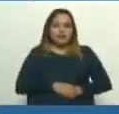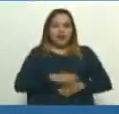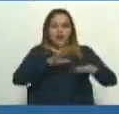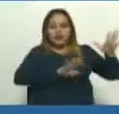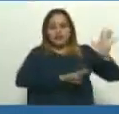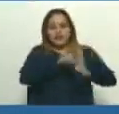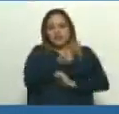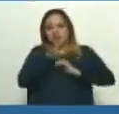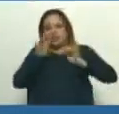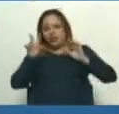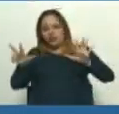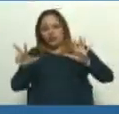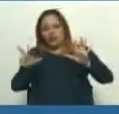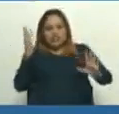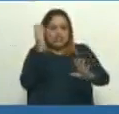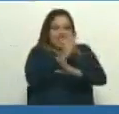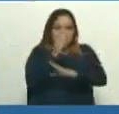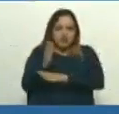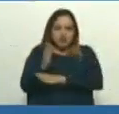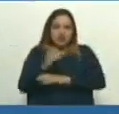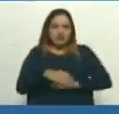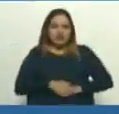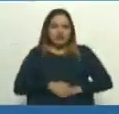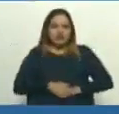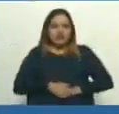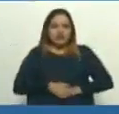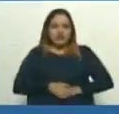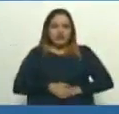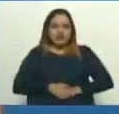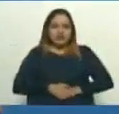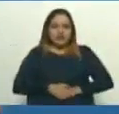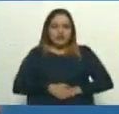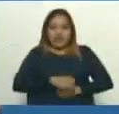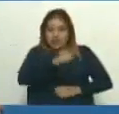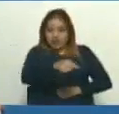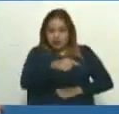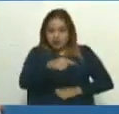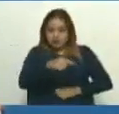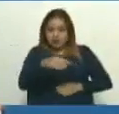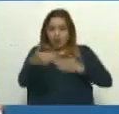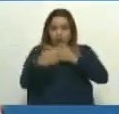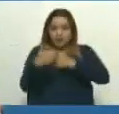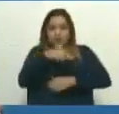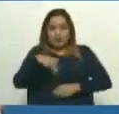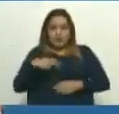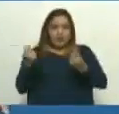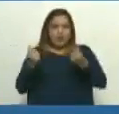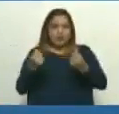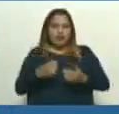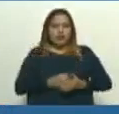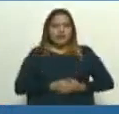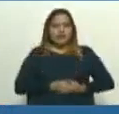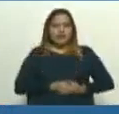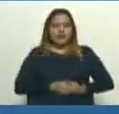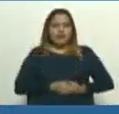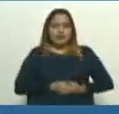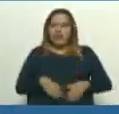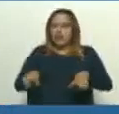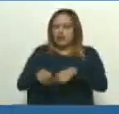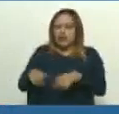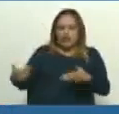928 sanciones. No es cualquier cosa, hermano, lo que ha ocurrido contra nuestra economía. Eso es terrorismo. Terrorismo